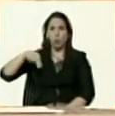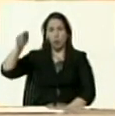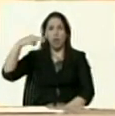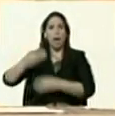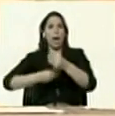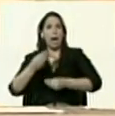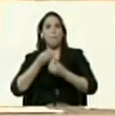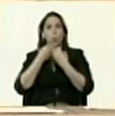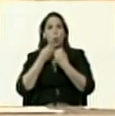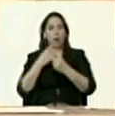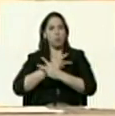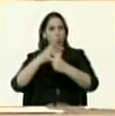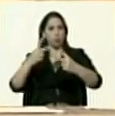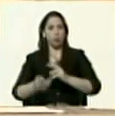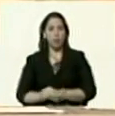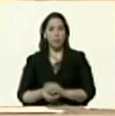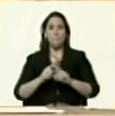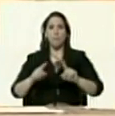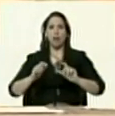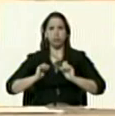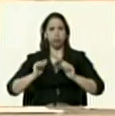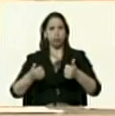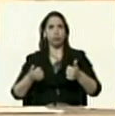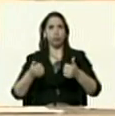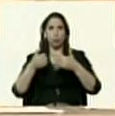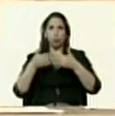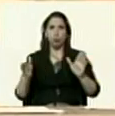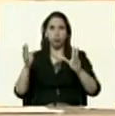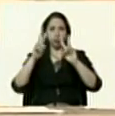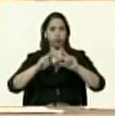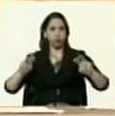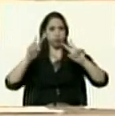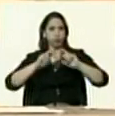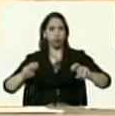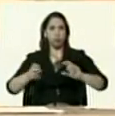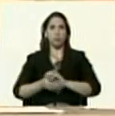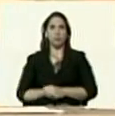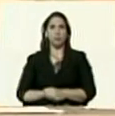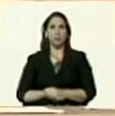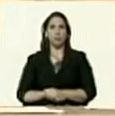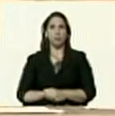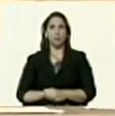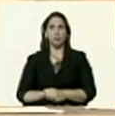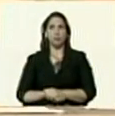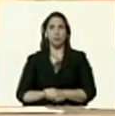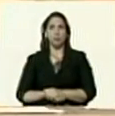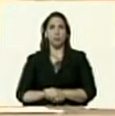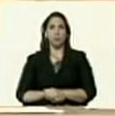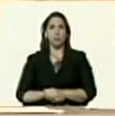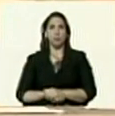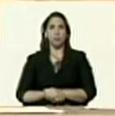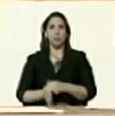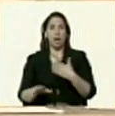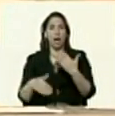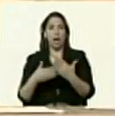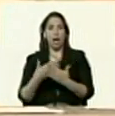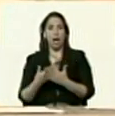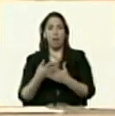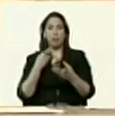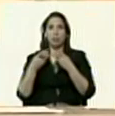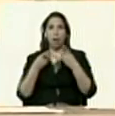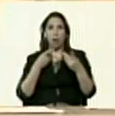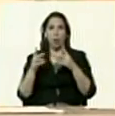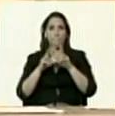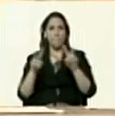buena voluntad para reiniciar la exploración hacia los diálogos de paz con el otro sector de la